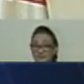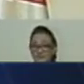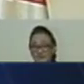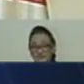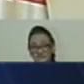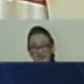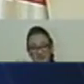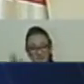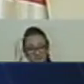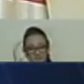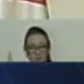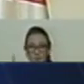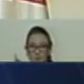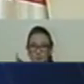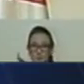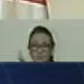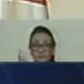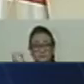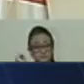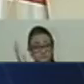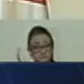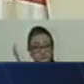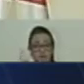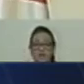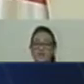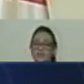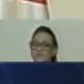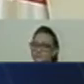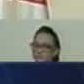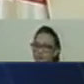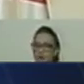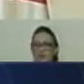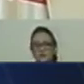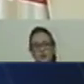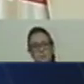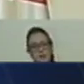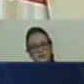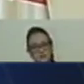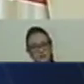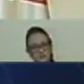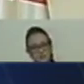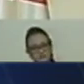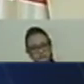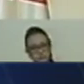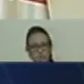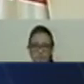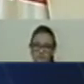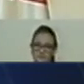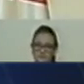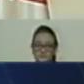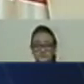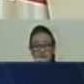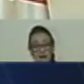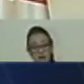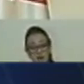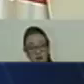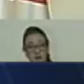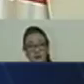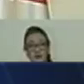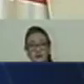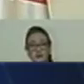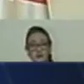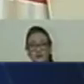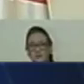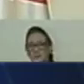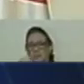talleres se hagan con los medios de comunicación nacionales e internacionales. Por ejemplo, CNN, que tan mal habla de nuestro